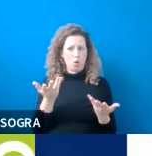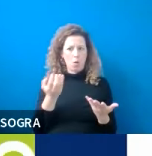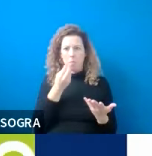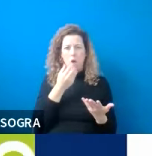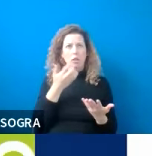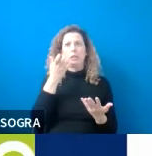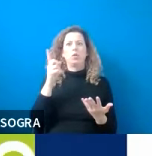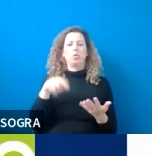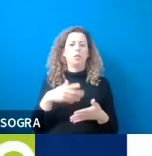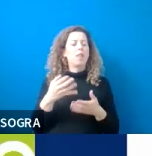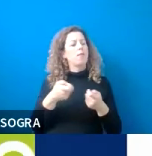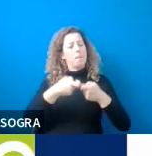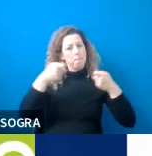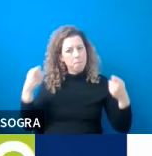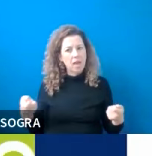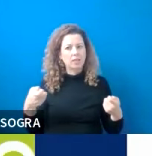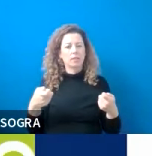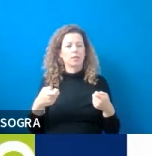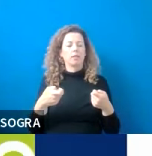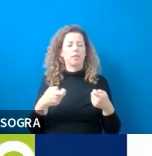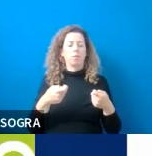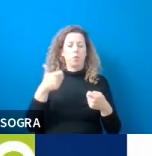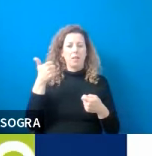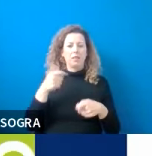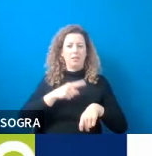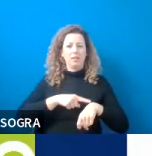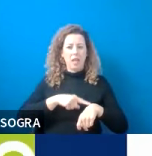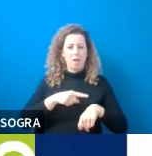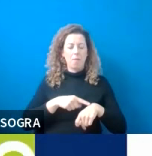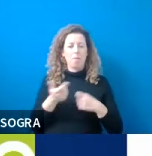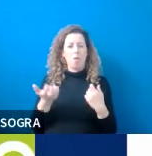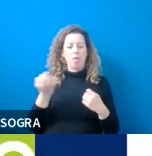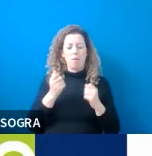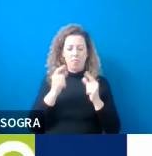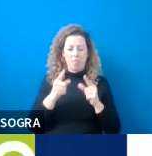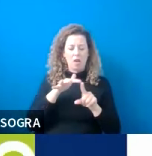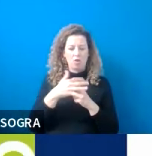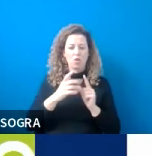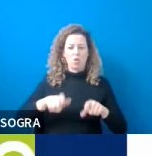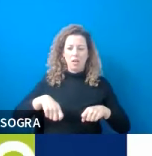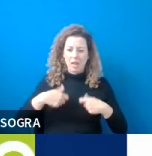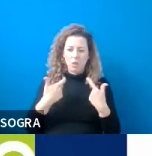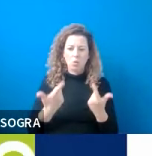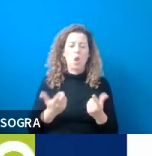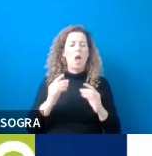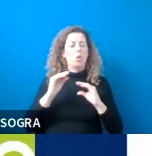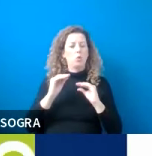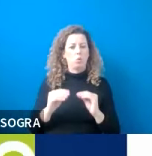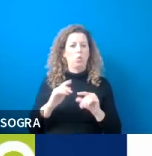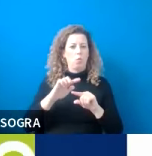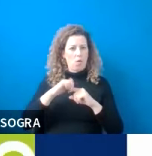mes, eso hay que ampliar ese impacto trasladando a contextos naturales y a situaciones naturales lo que aquí queremos